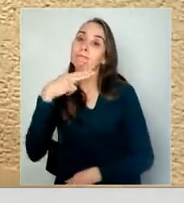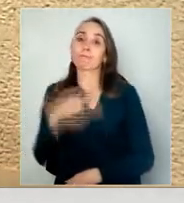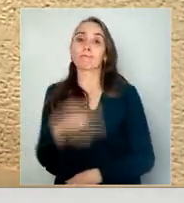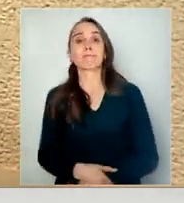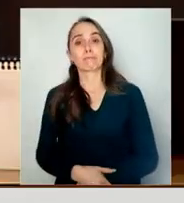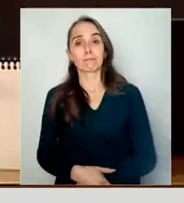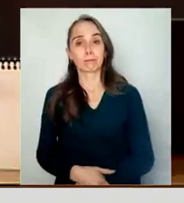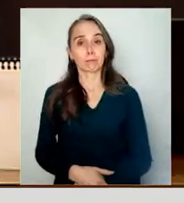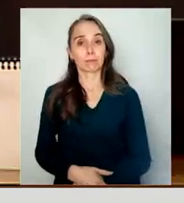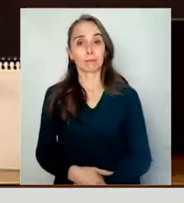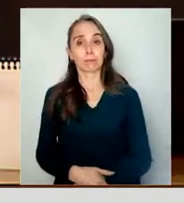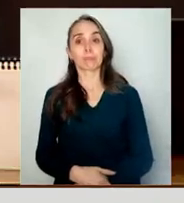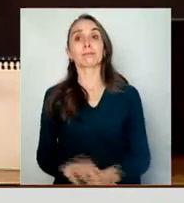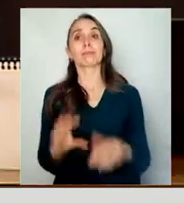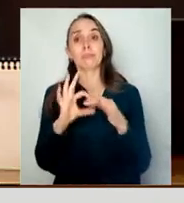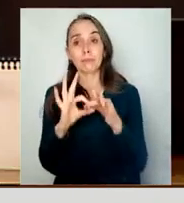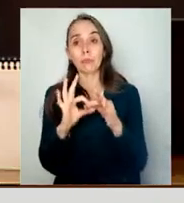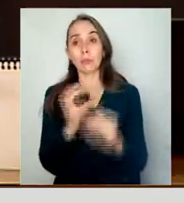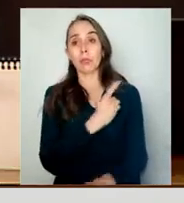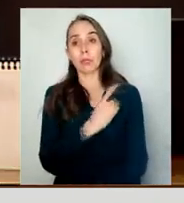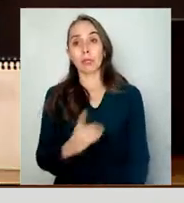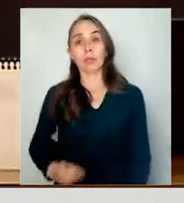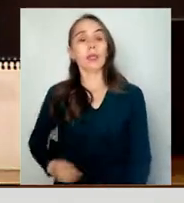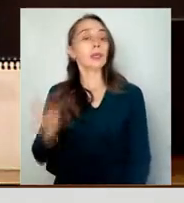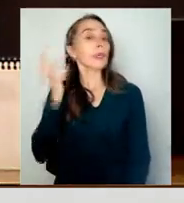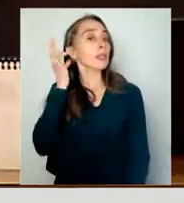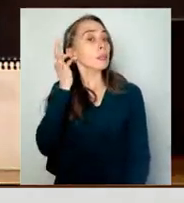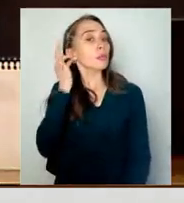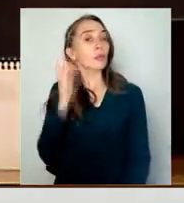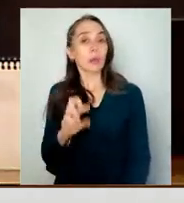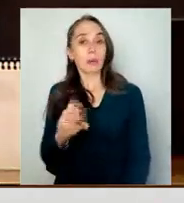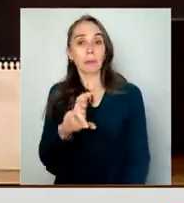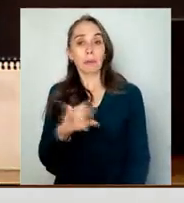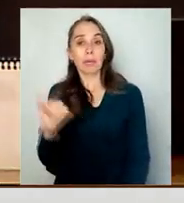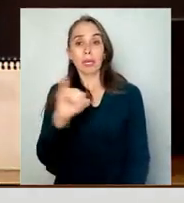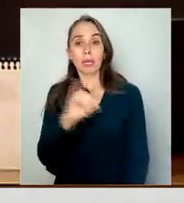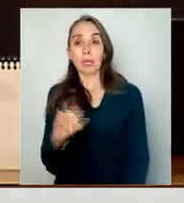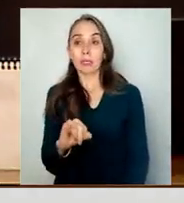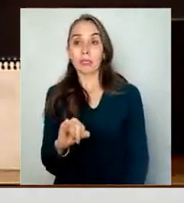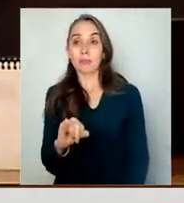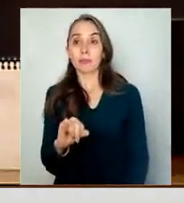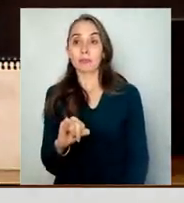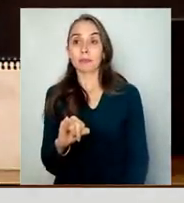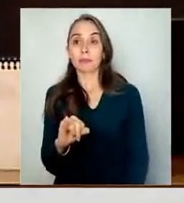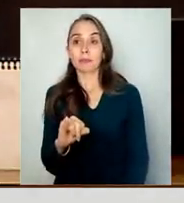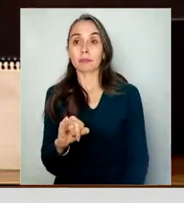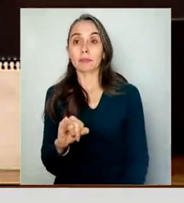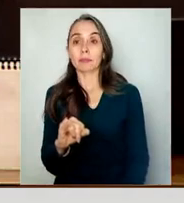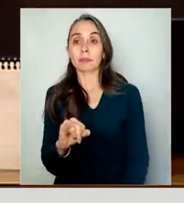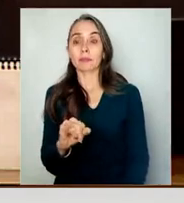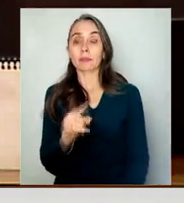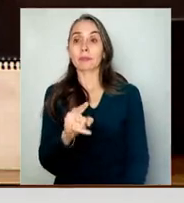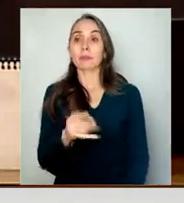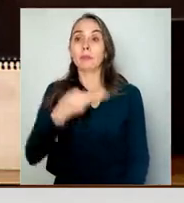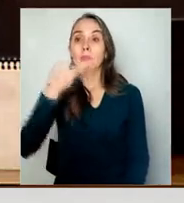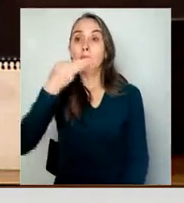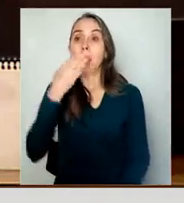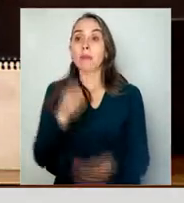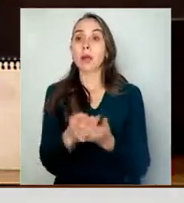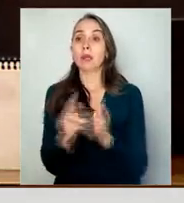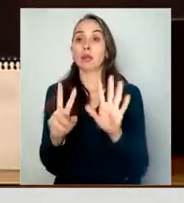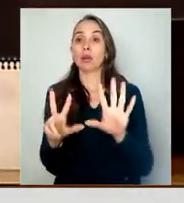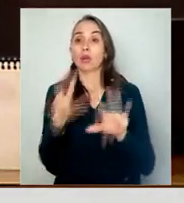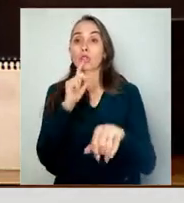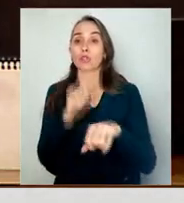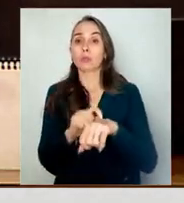Gracias diputada Marlene Pérez a continuación corresponde el uso de la palabra hasta por ocho minutos treinta